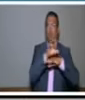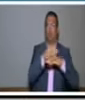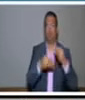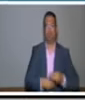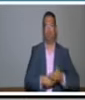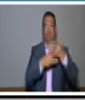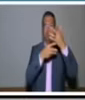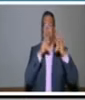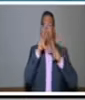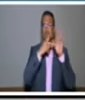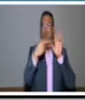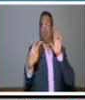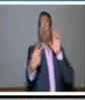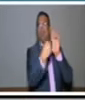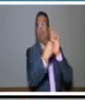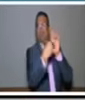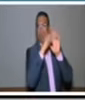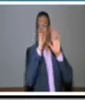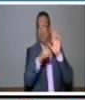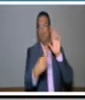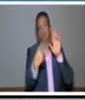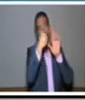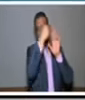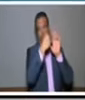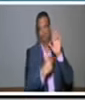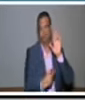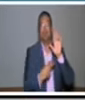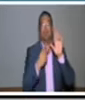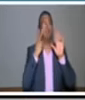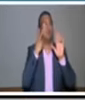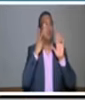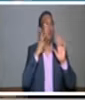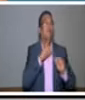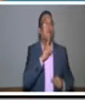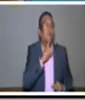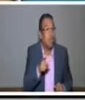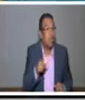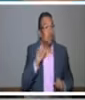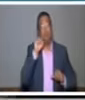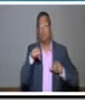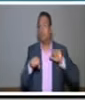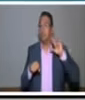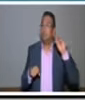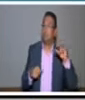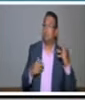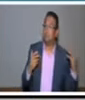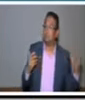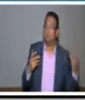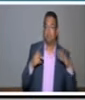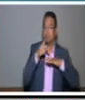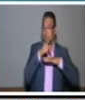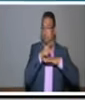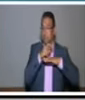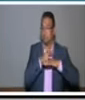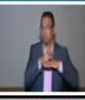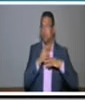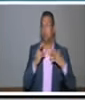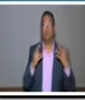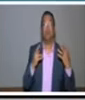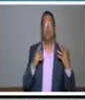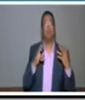pero que tengamos todos los ojos de ustedes para que puedan ver si verdaderamente el nombramiento rinde el resultado para el pueblo de Puerto Rico, y con